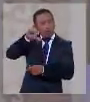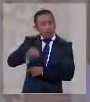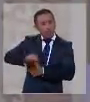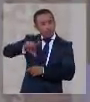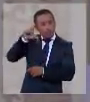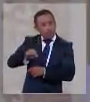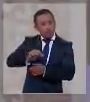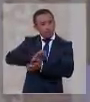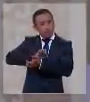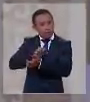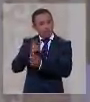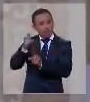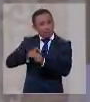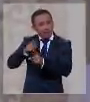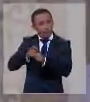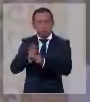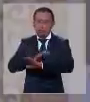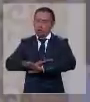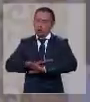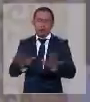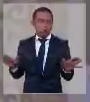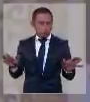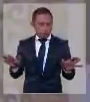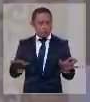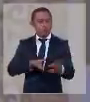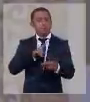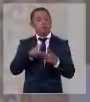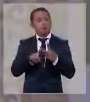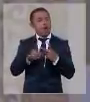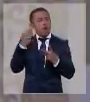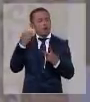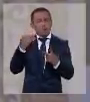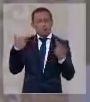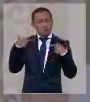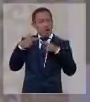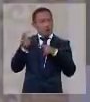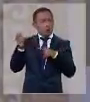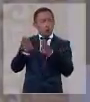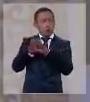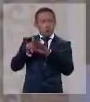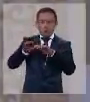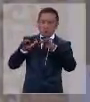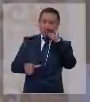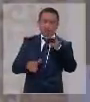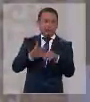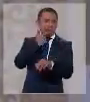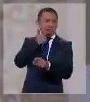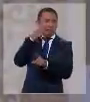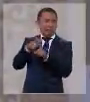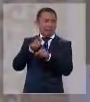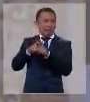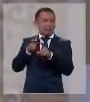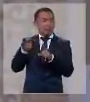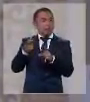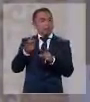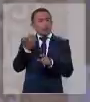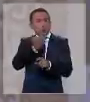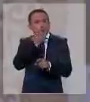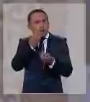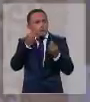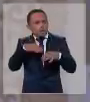en degradar a los maestros, de echarles la culpa del atraso educativo,